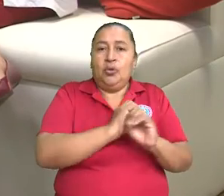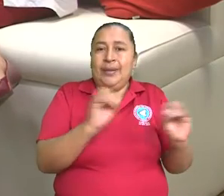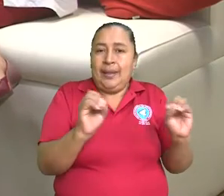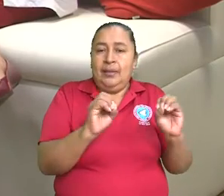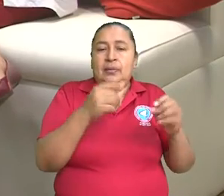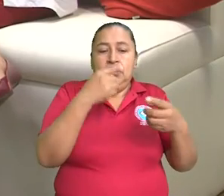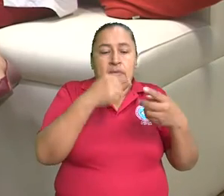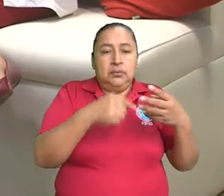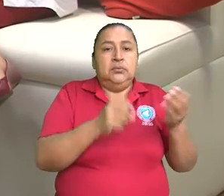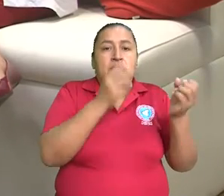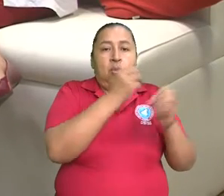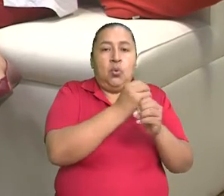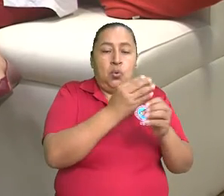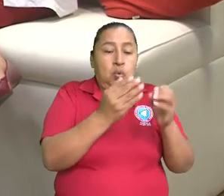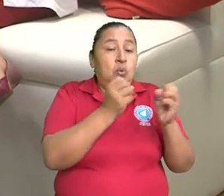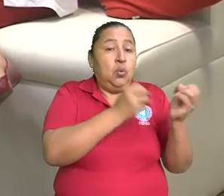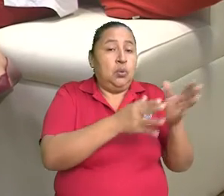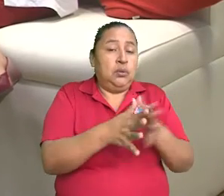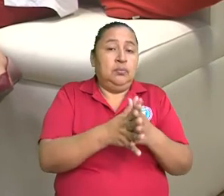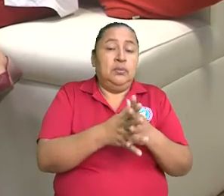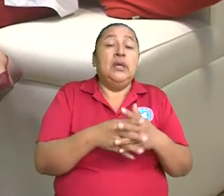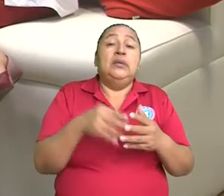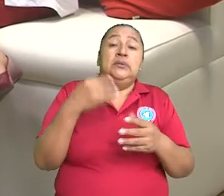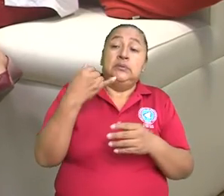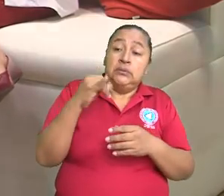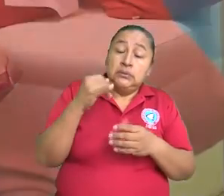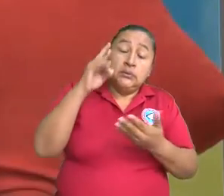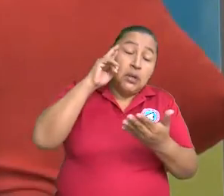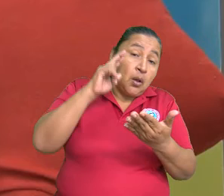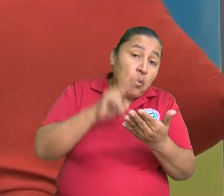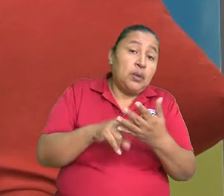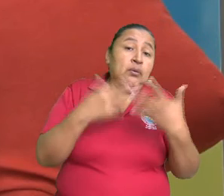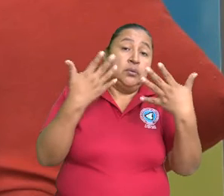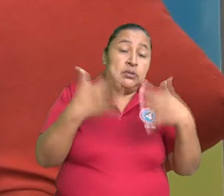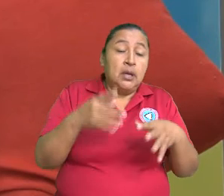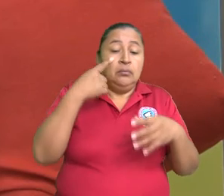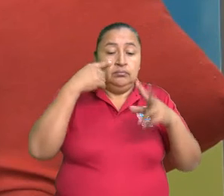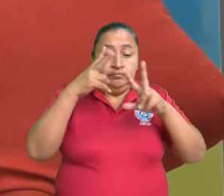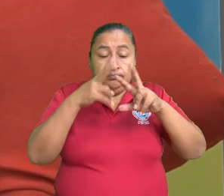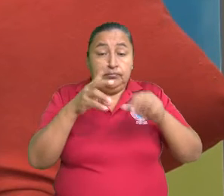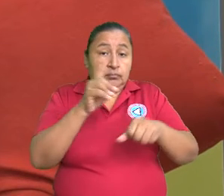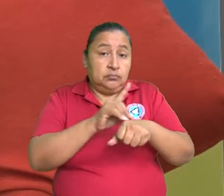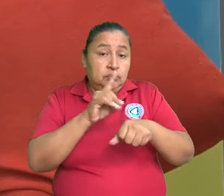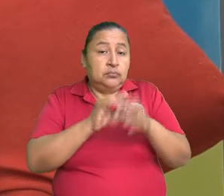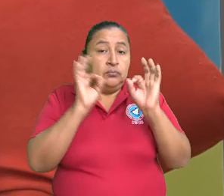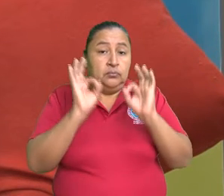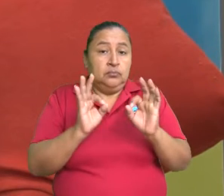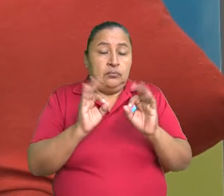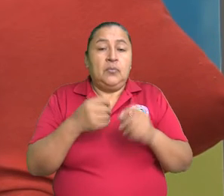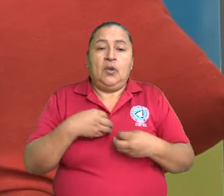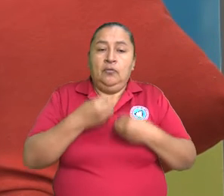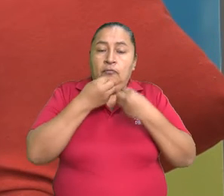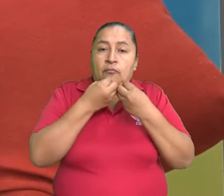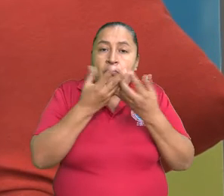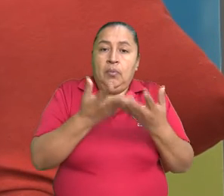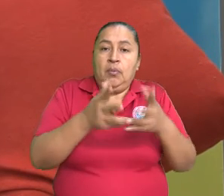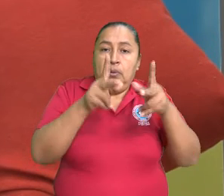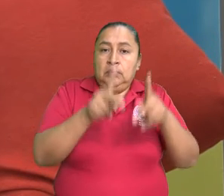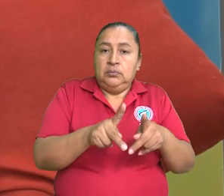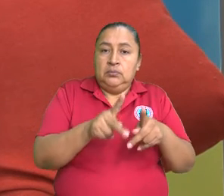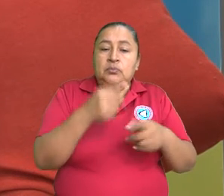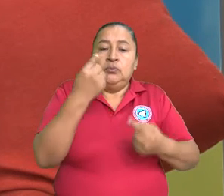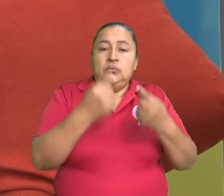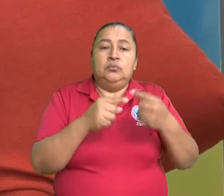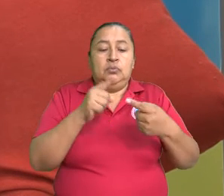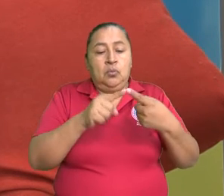el médico. Es que debemos de recordar que una vez instaurado el diagnóstico, nosotros le damos la información a la paciente que cuáles